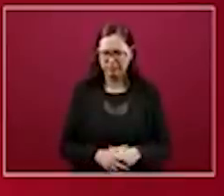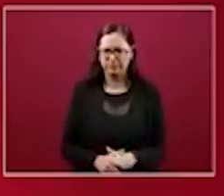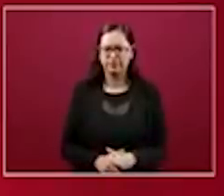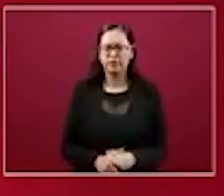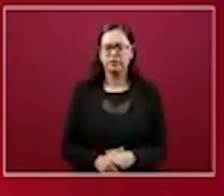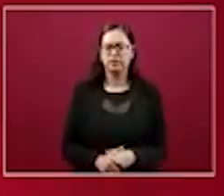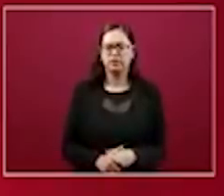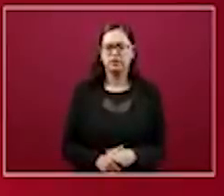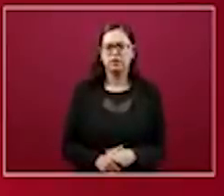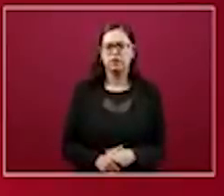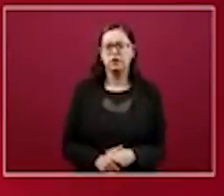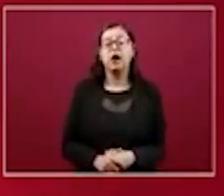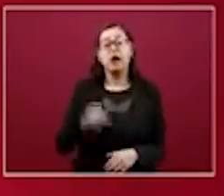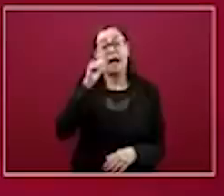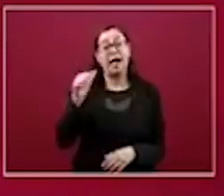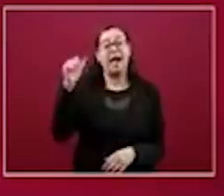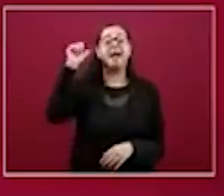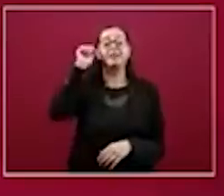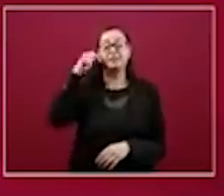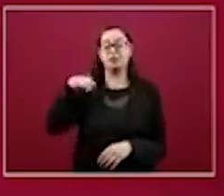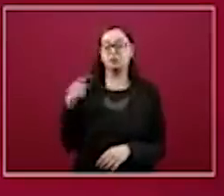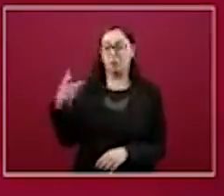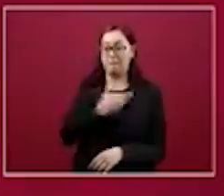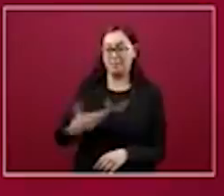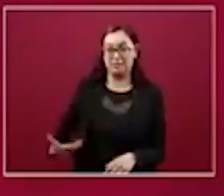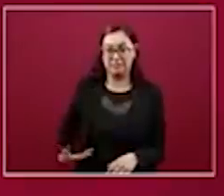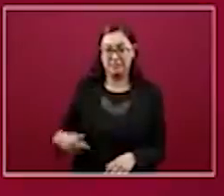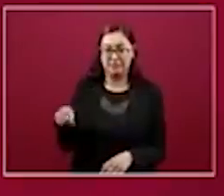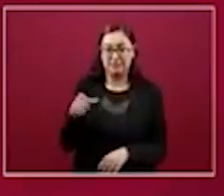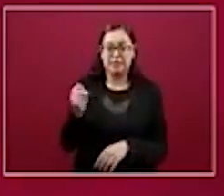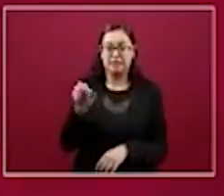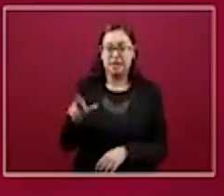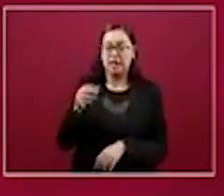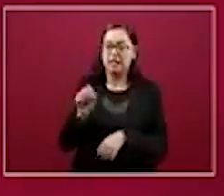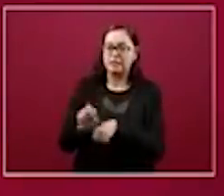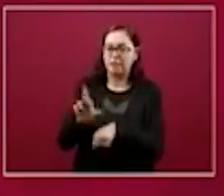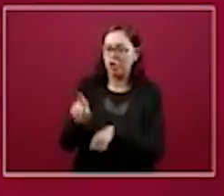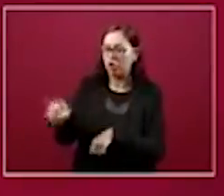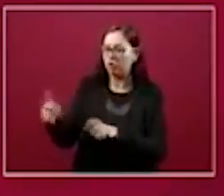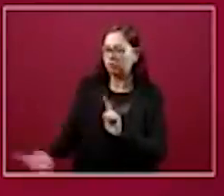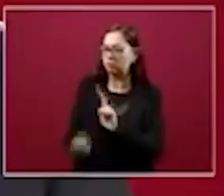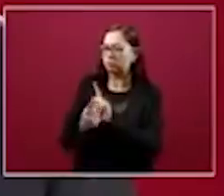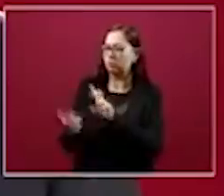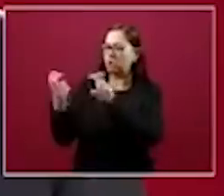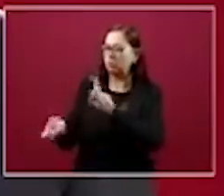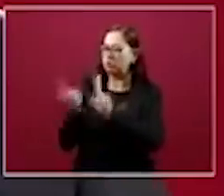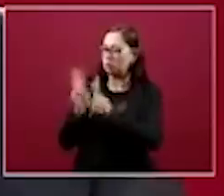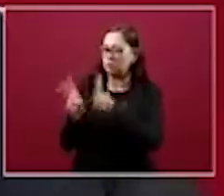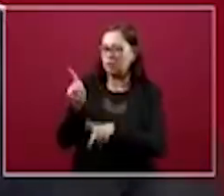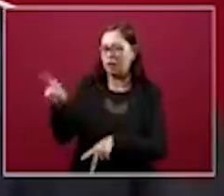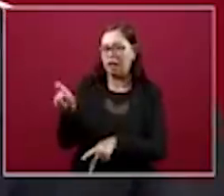al presidente electo de El Salvador, que nos visitó, se me quedó viendo